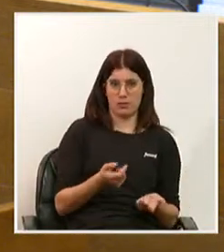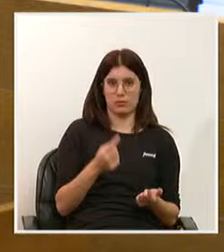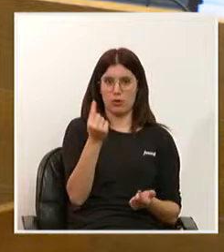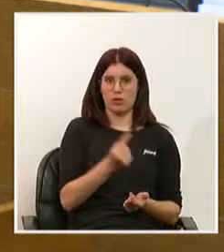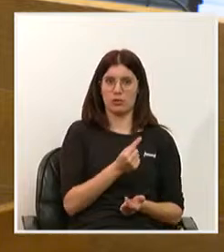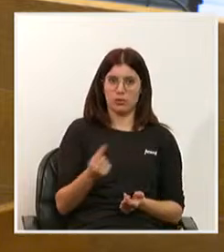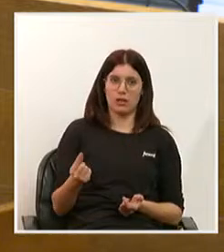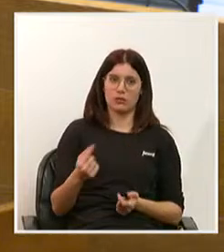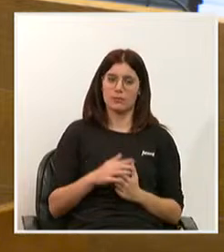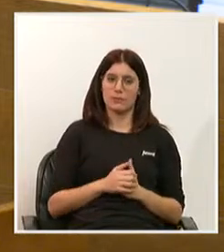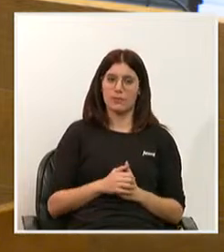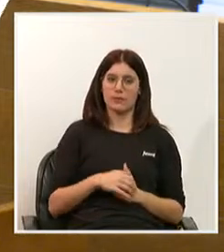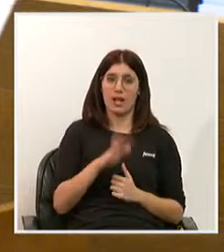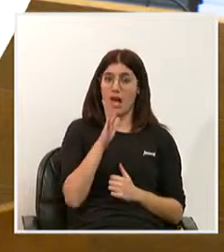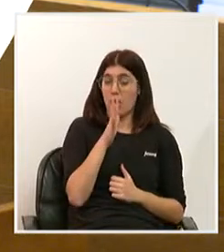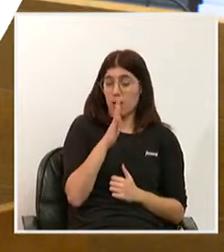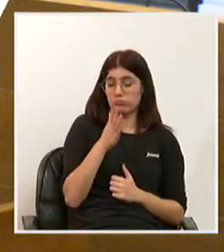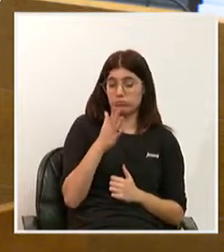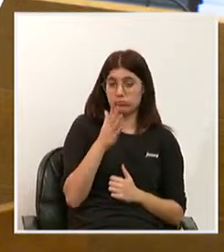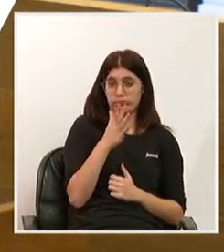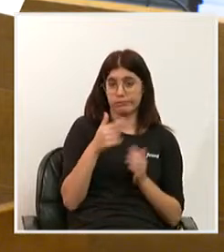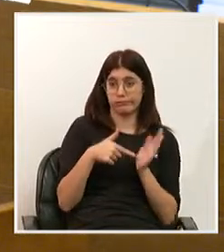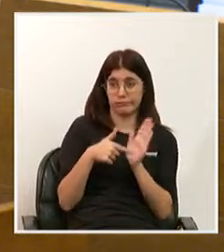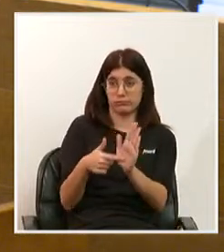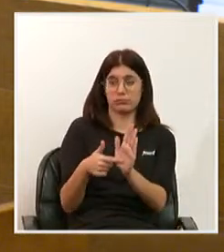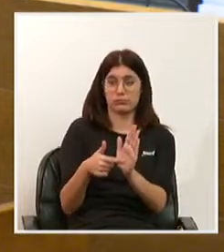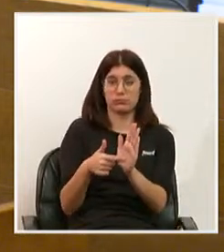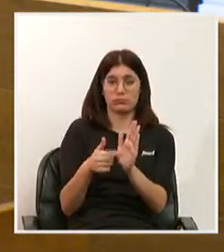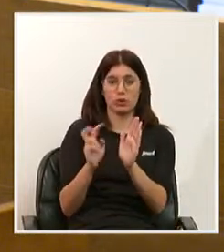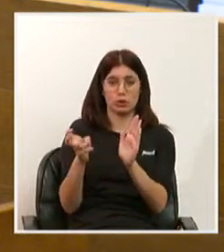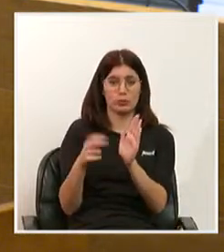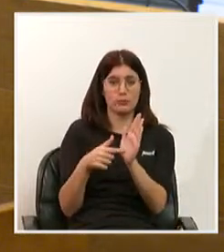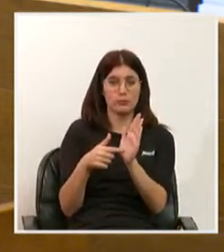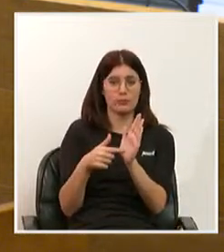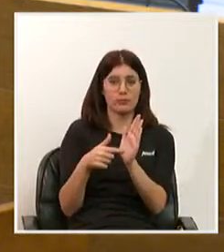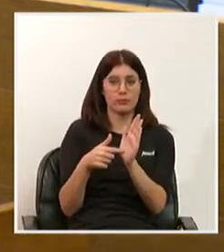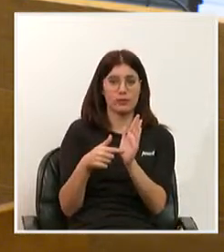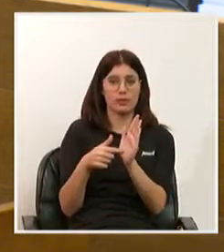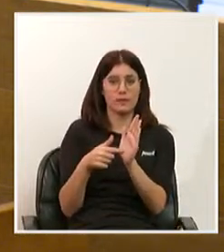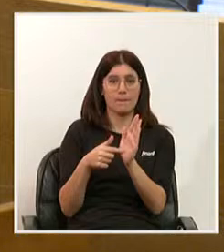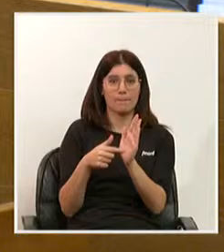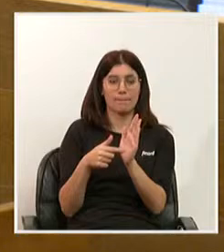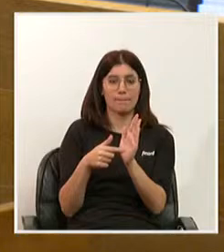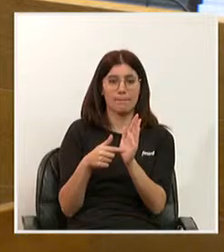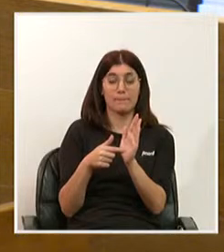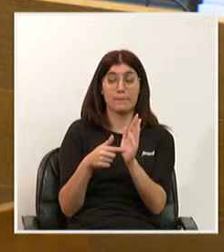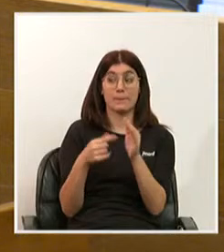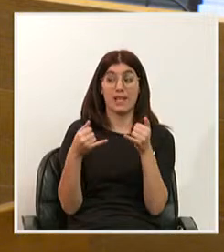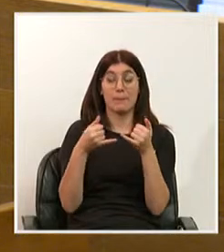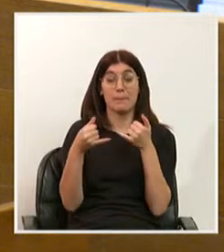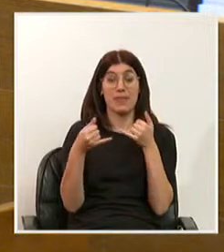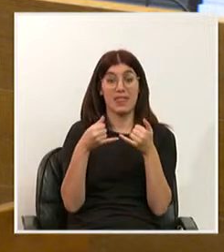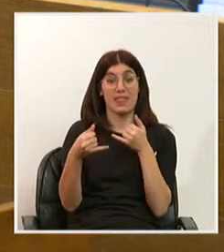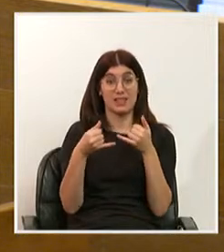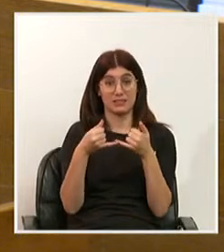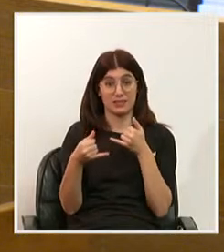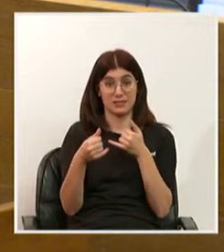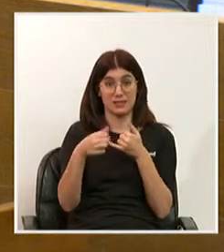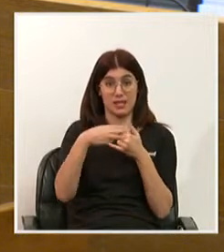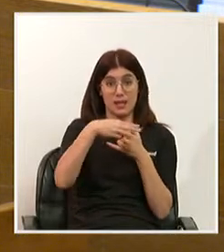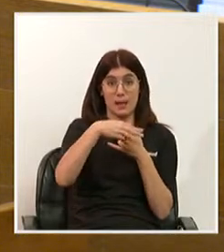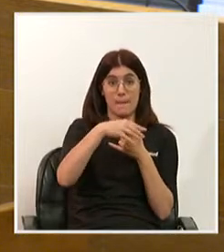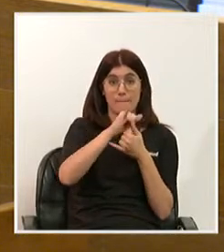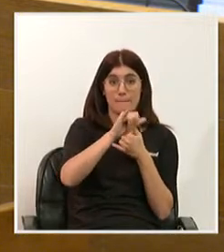voy a poner la opción completamente eh perpendicular a la suya las medidas de mi ley es decir la